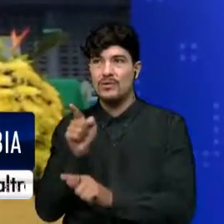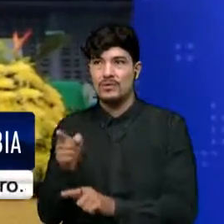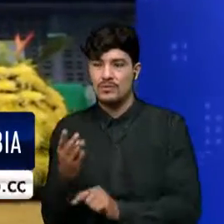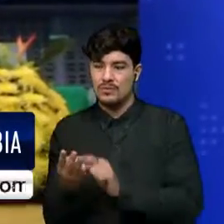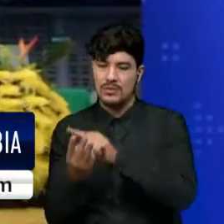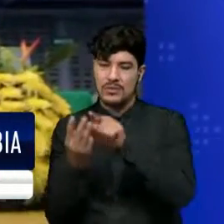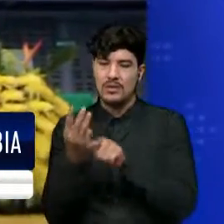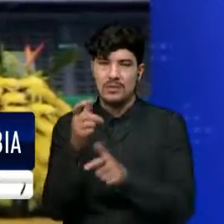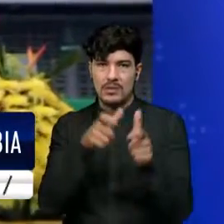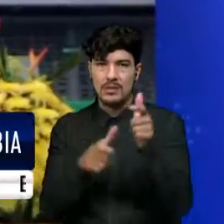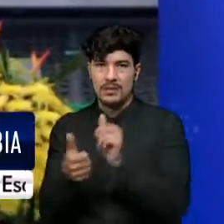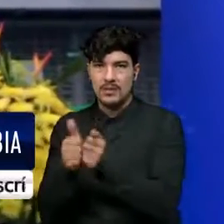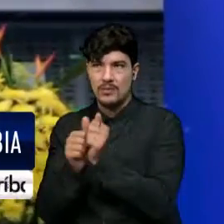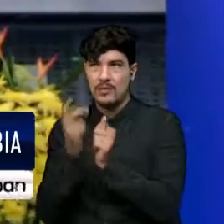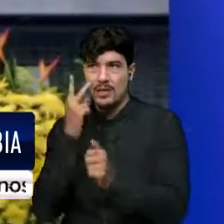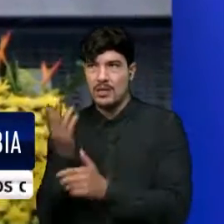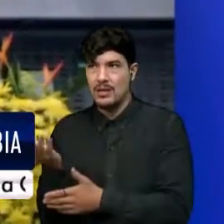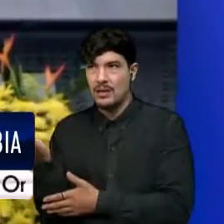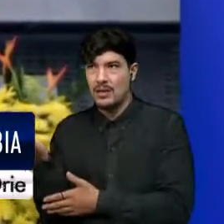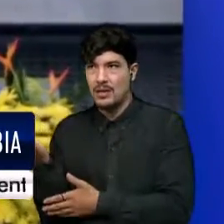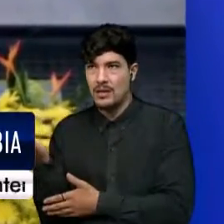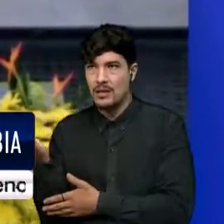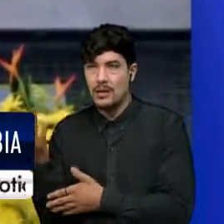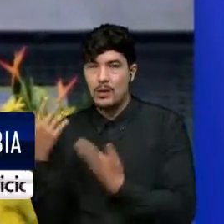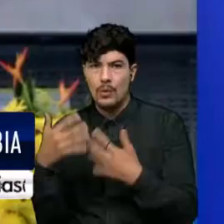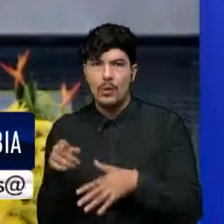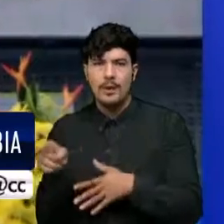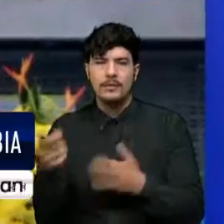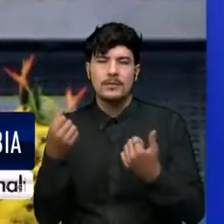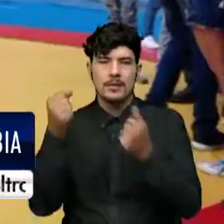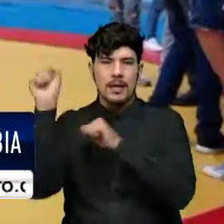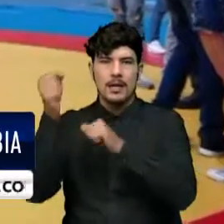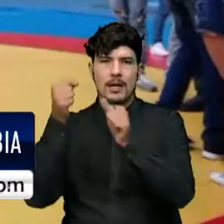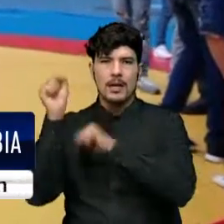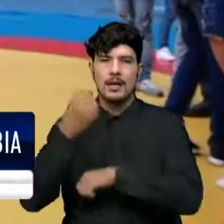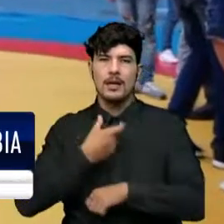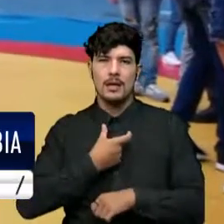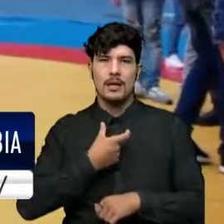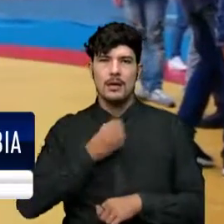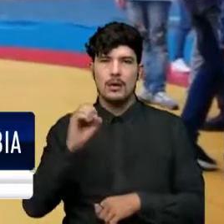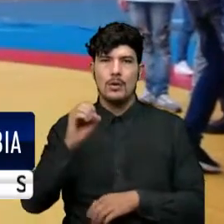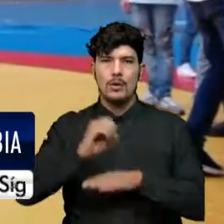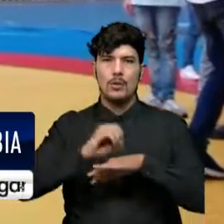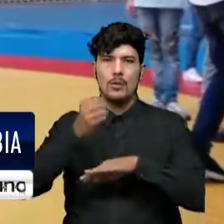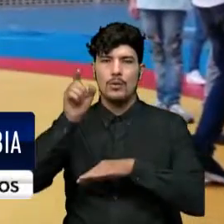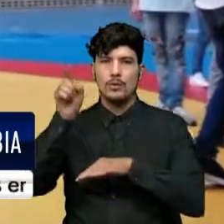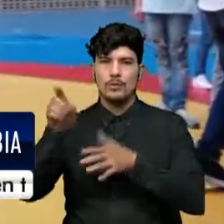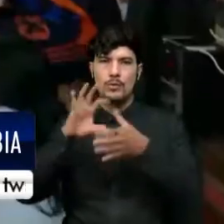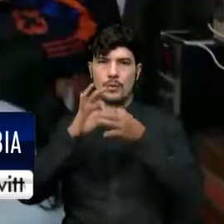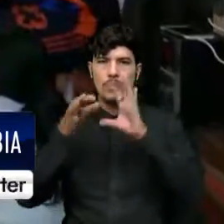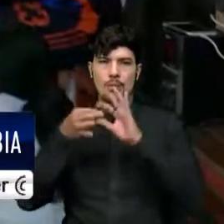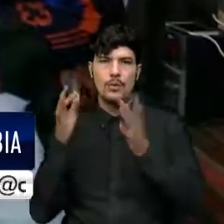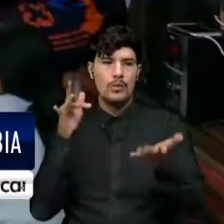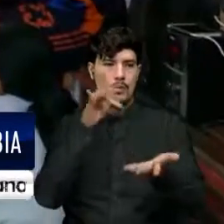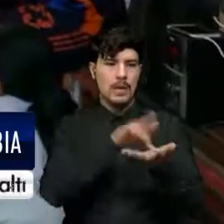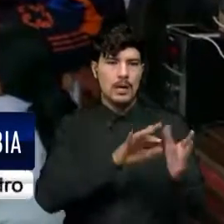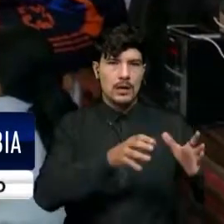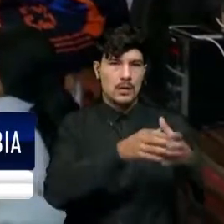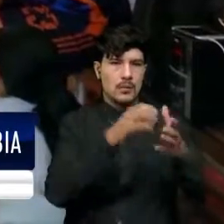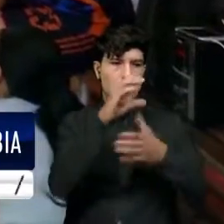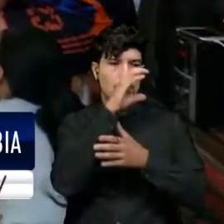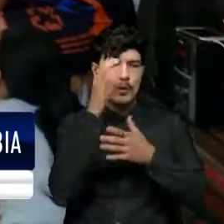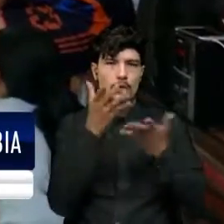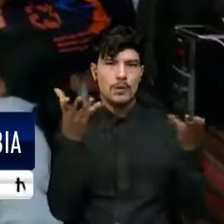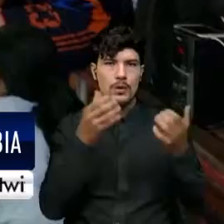muñoz deportistas orlando acevedo y grey de su peña quienes conquistaron medalla de oro en divisiones olímpicas viajaron la concentración con selección colombia